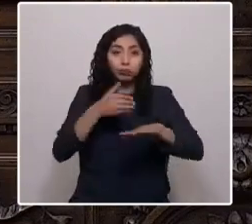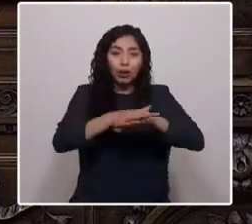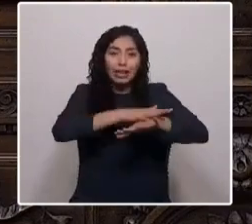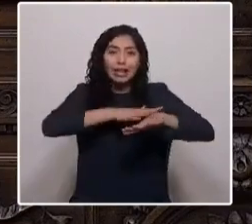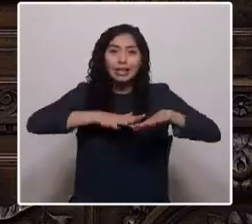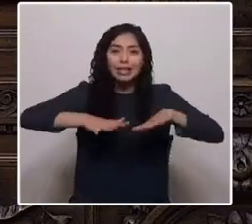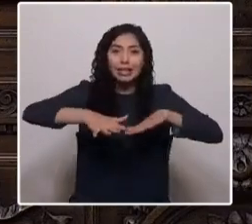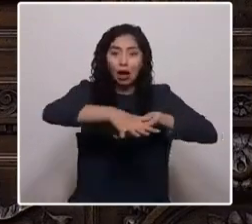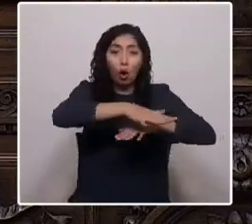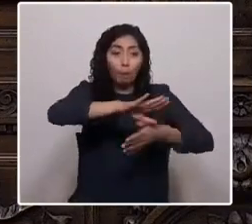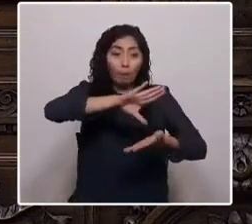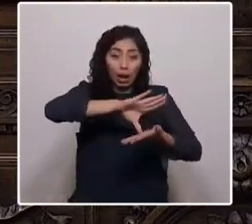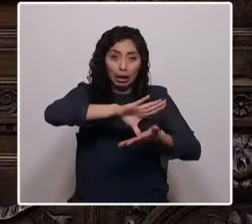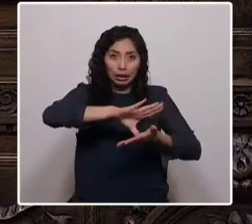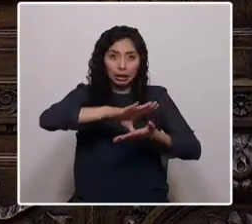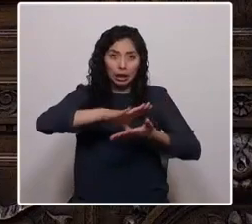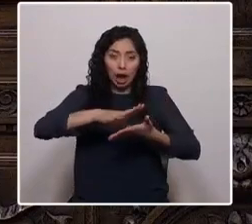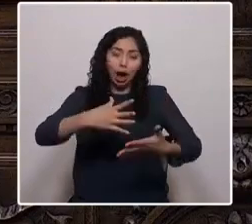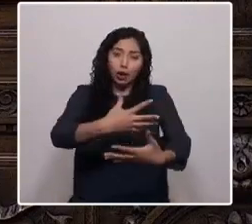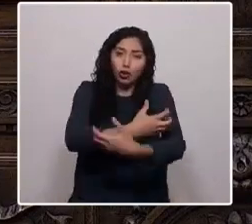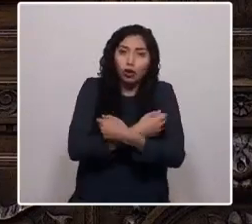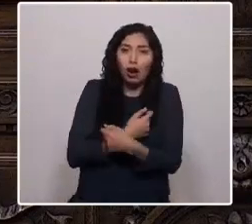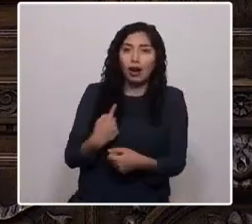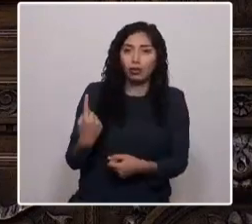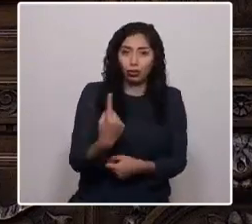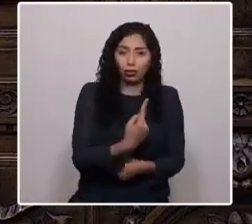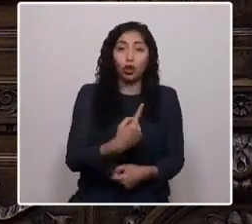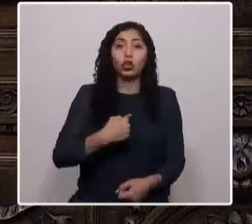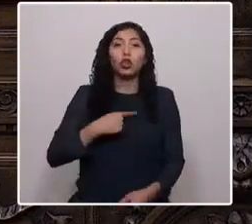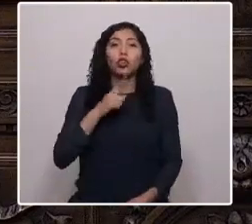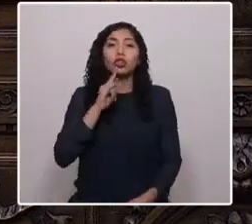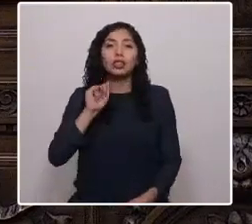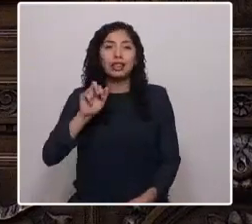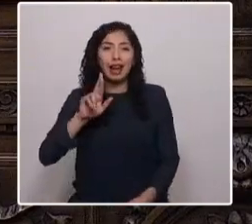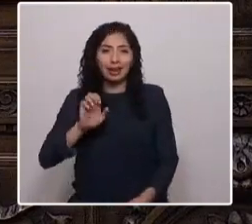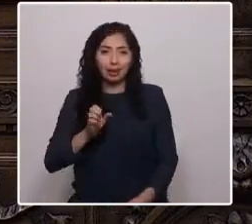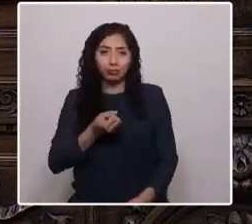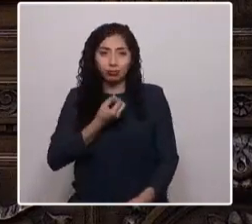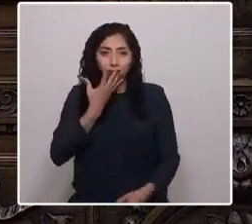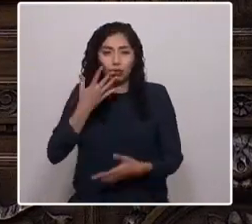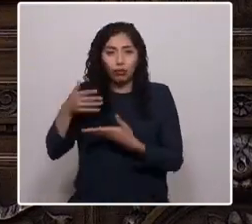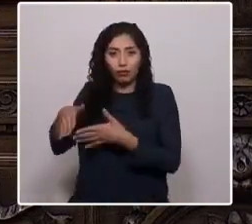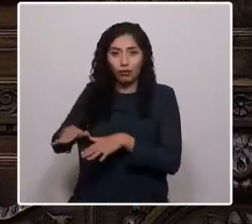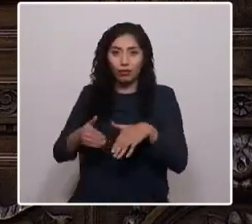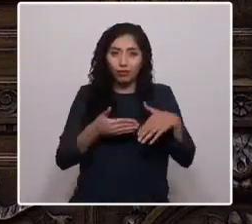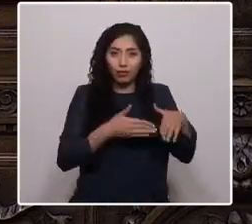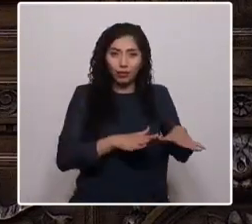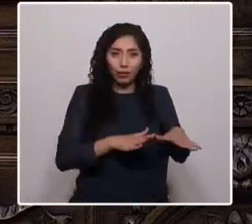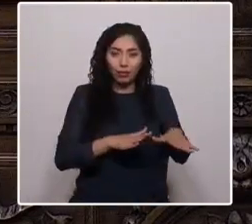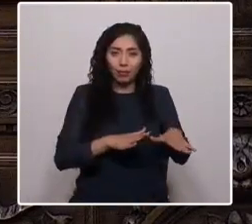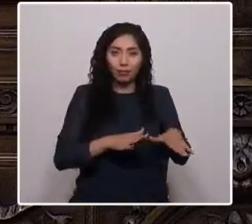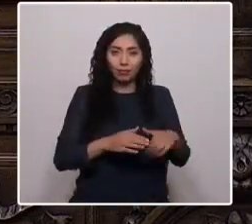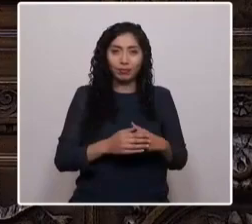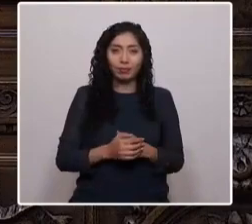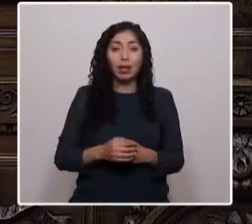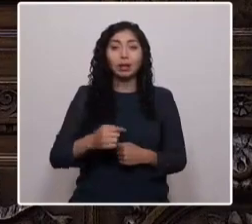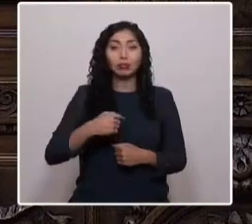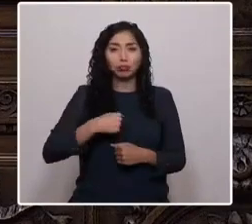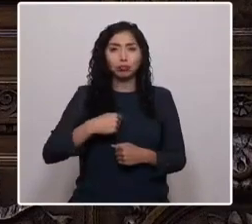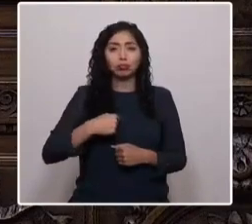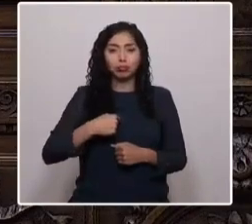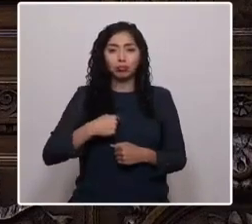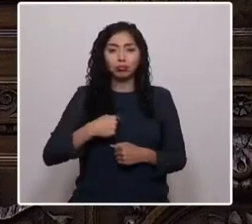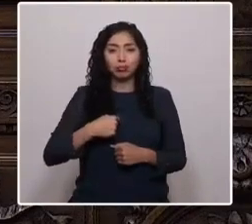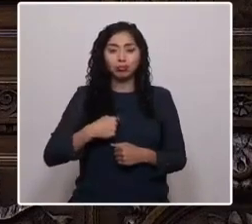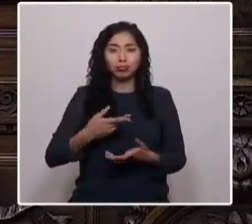a todas y todos soy tierra y gilera soy rapa nui soy polinésica y de siendo de navegantes